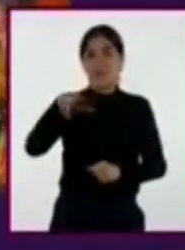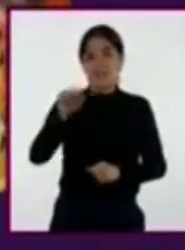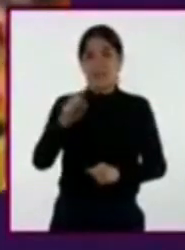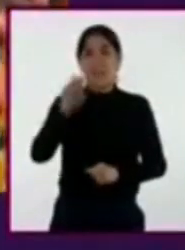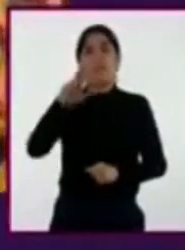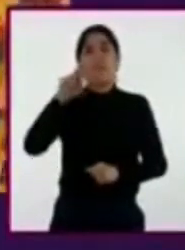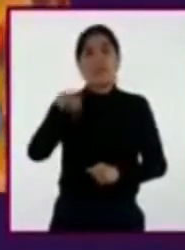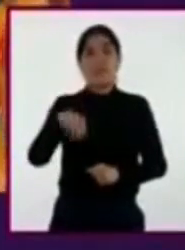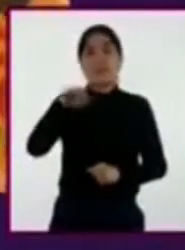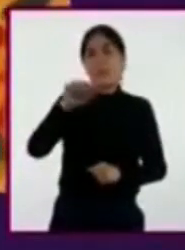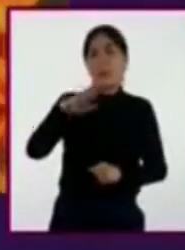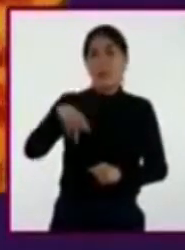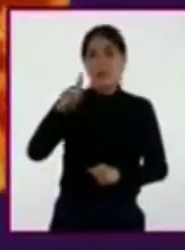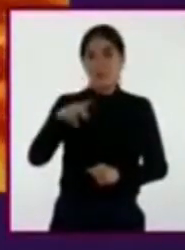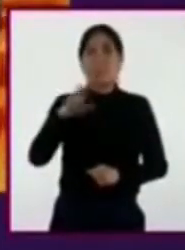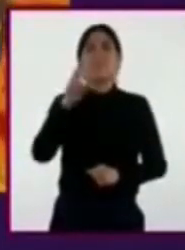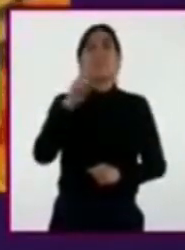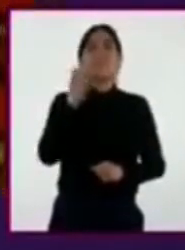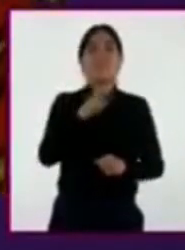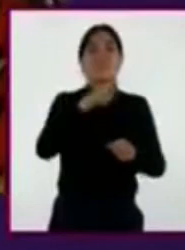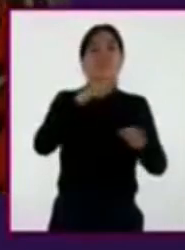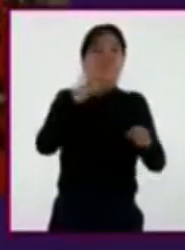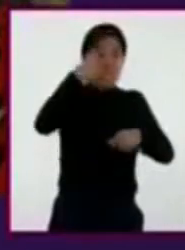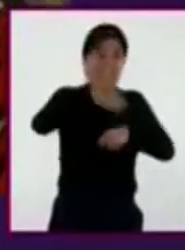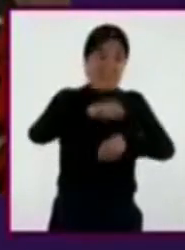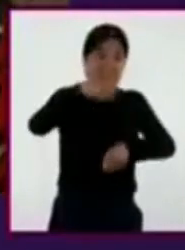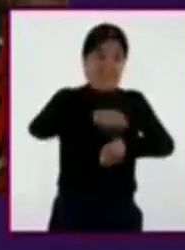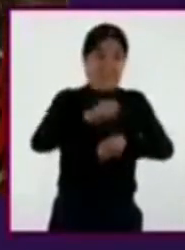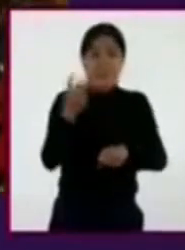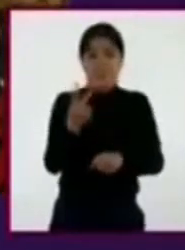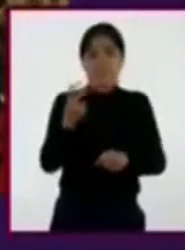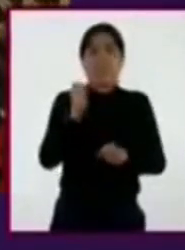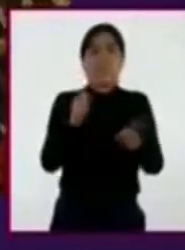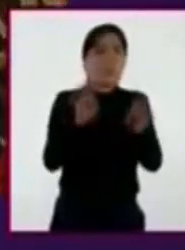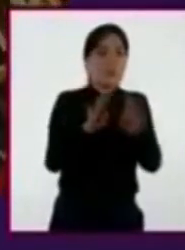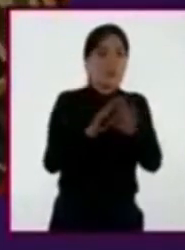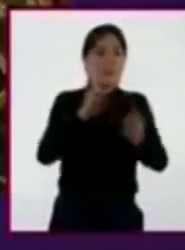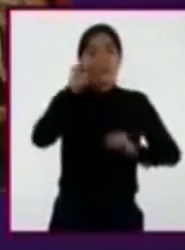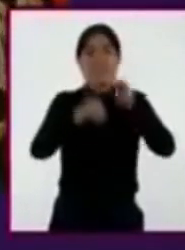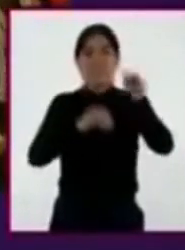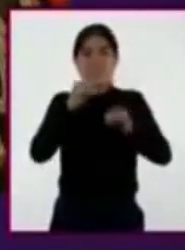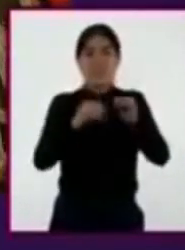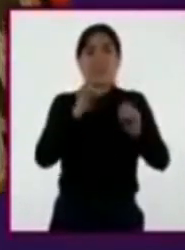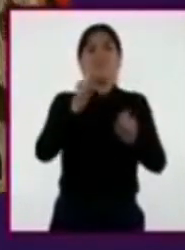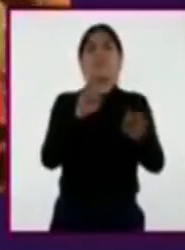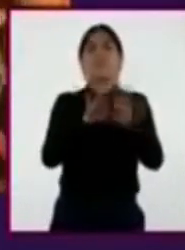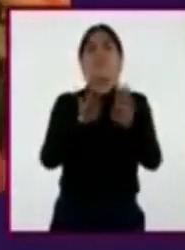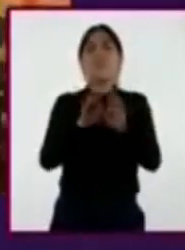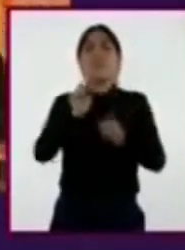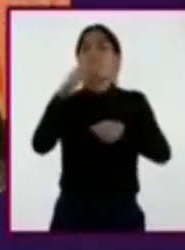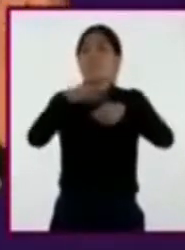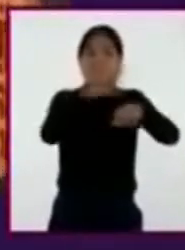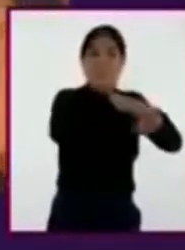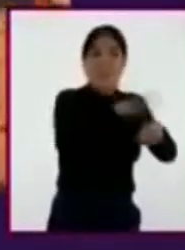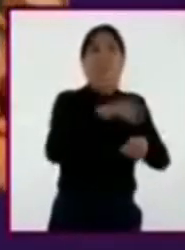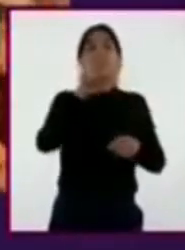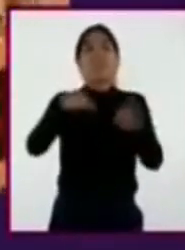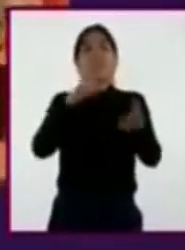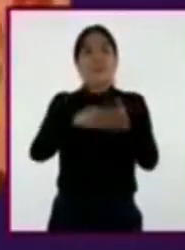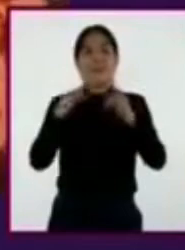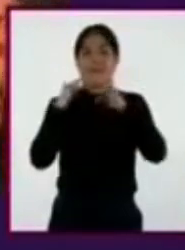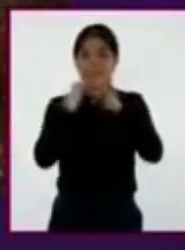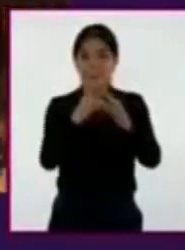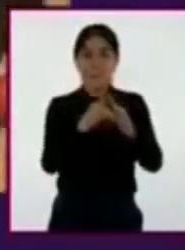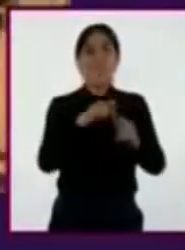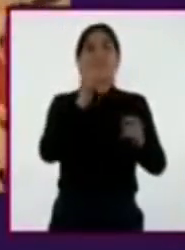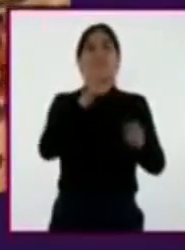Marc Kuhn. A lo largo de varias semanas, este matrimonio de artistas convocaron a creadores de Tepito, alumnos de La Esmeralda, así como